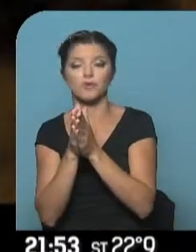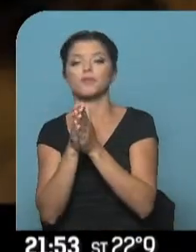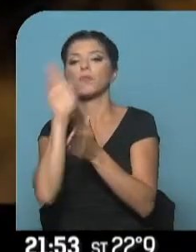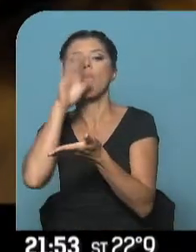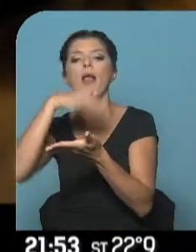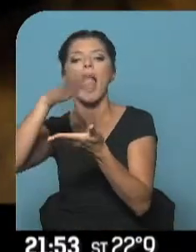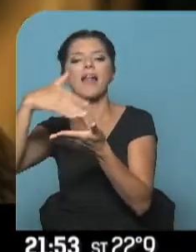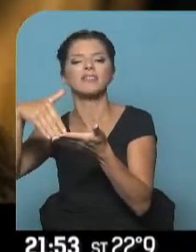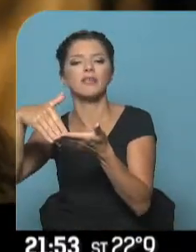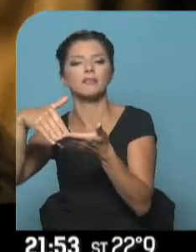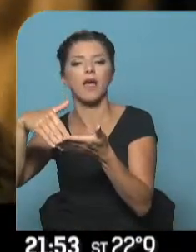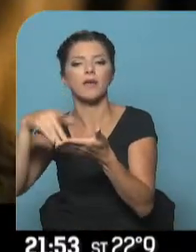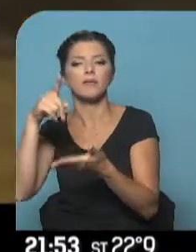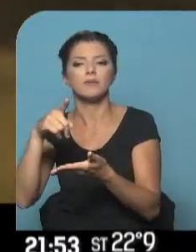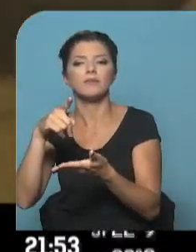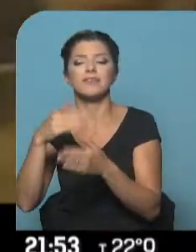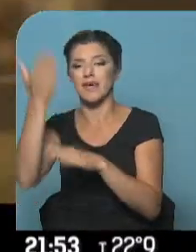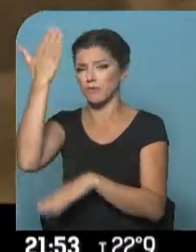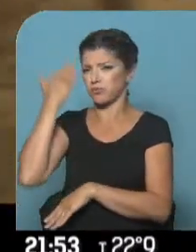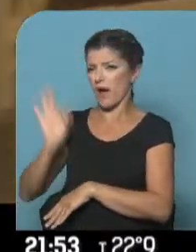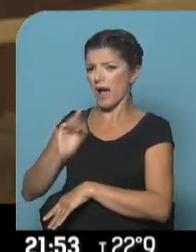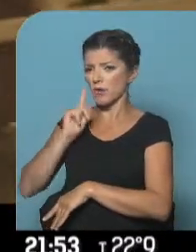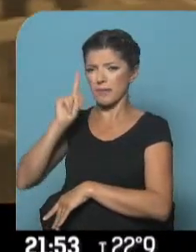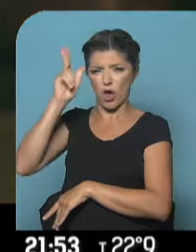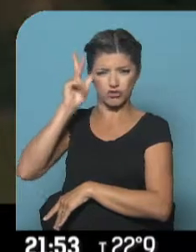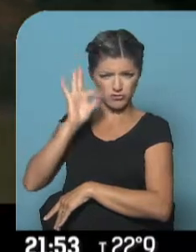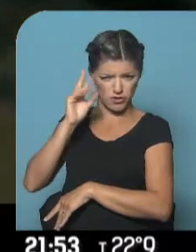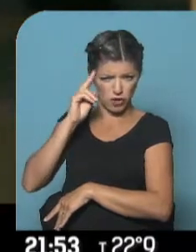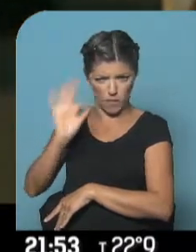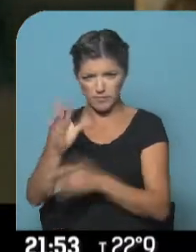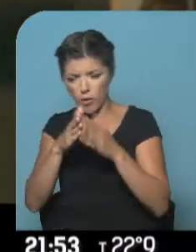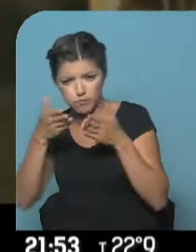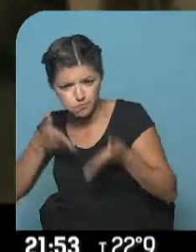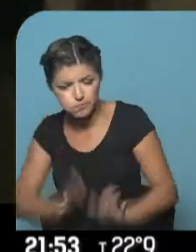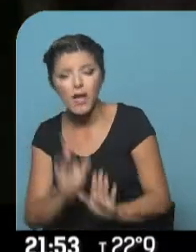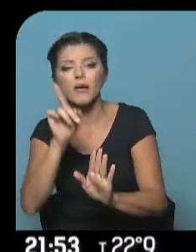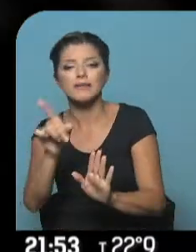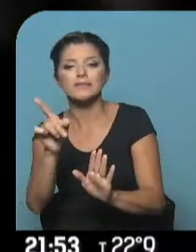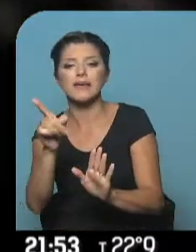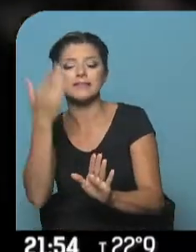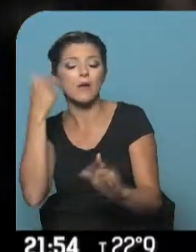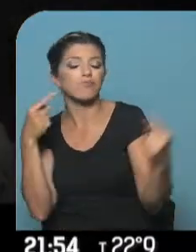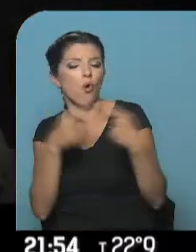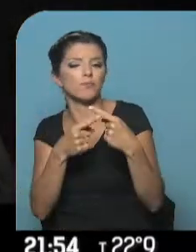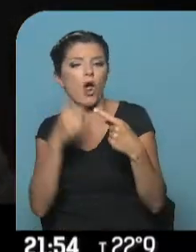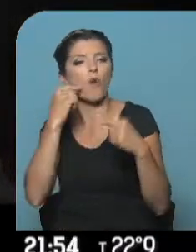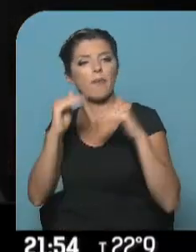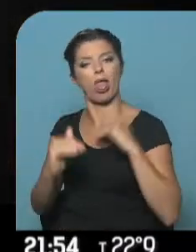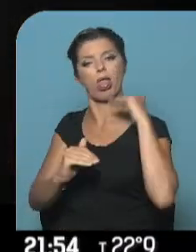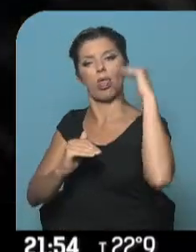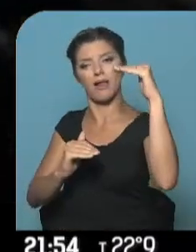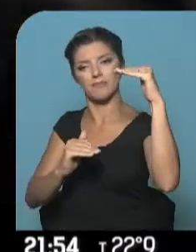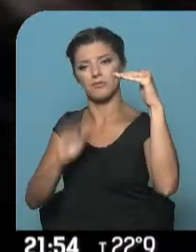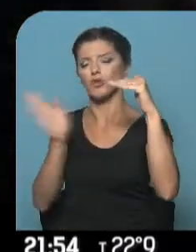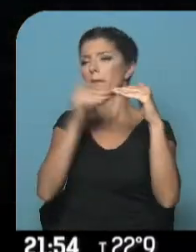alemana Paula Becker, nacida a fines del siglo XIX y que debió enfrentarse al machismo de la época, que creía que ninguna mujer podía